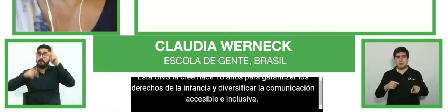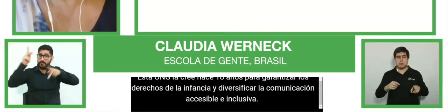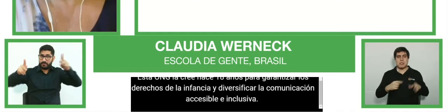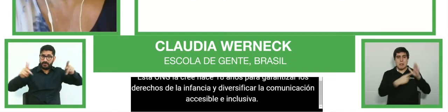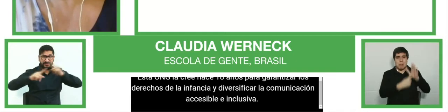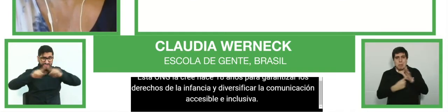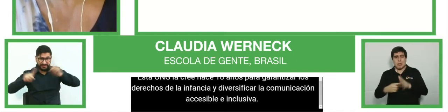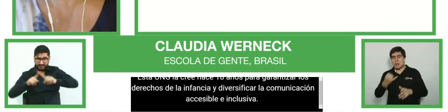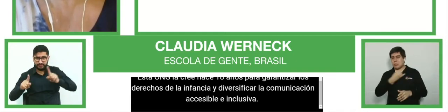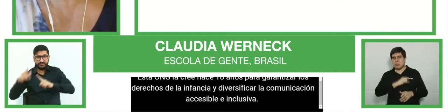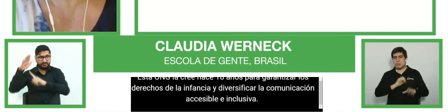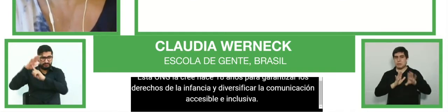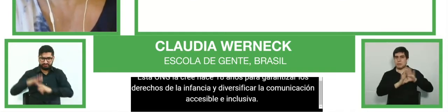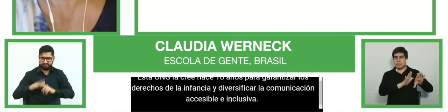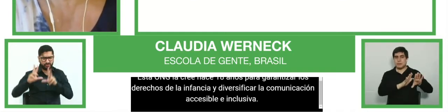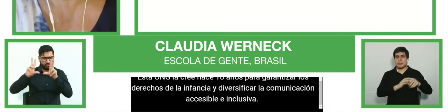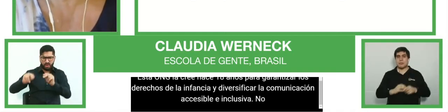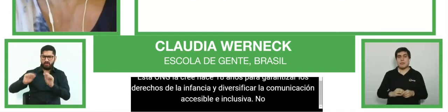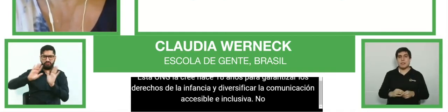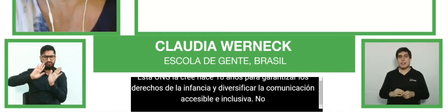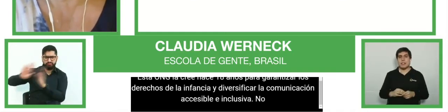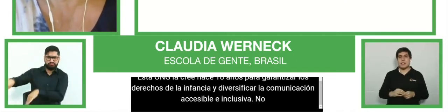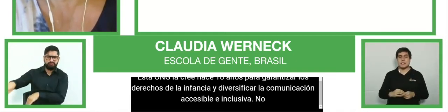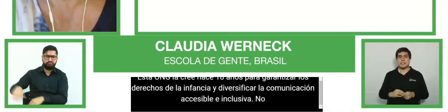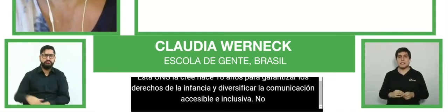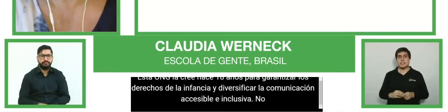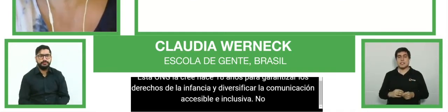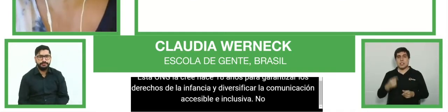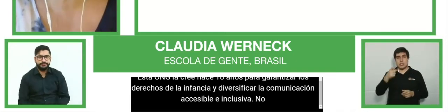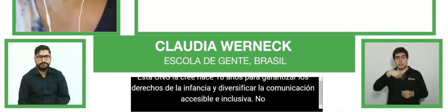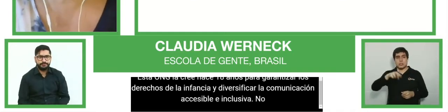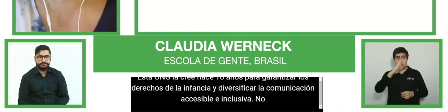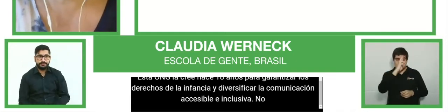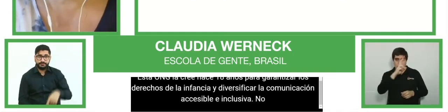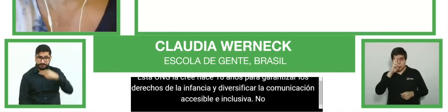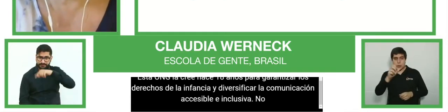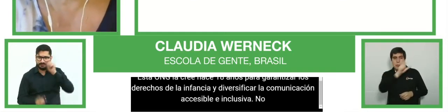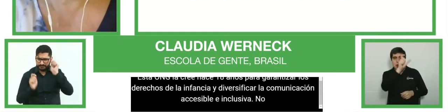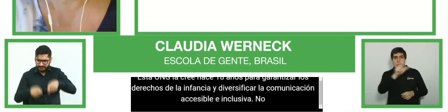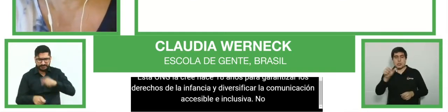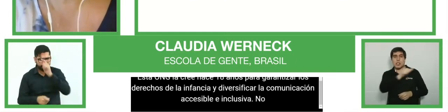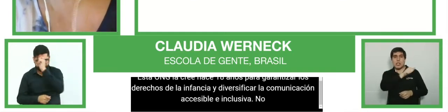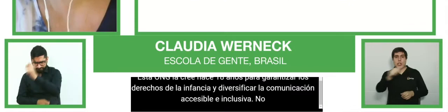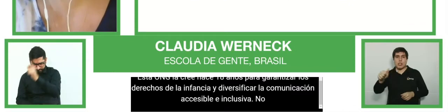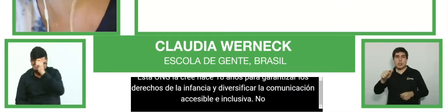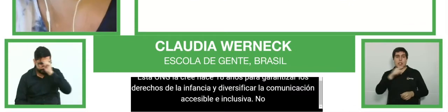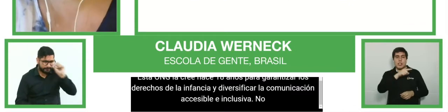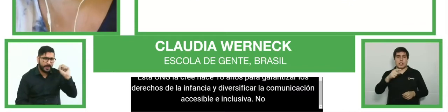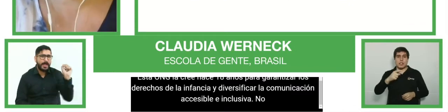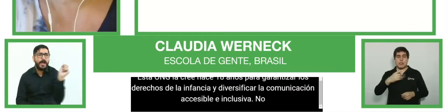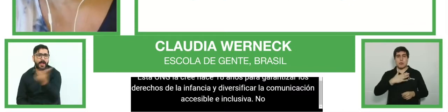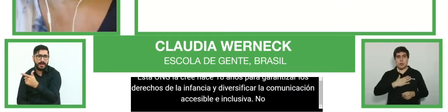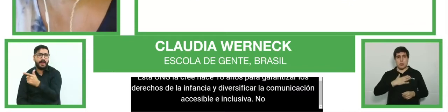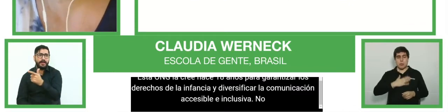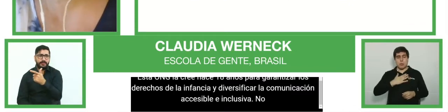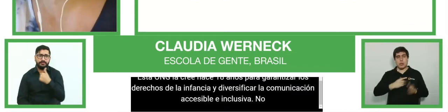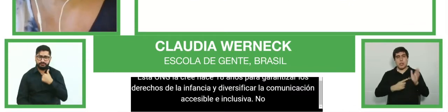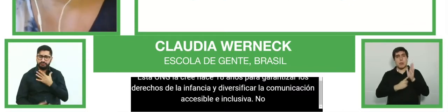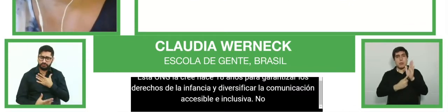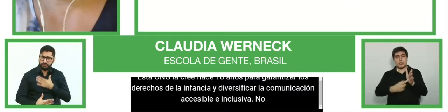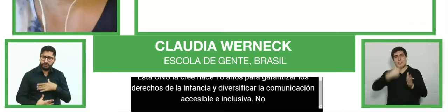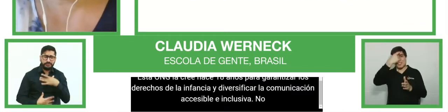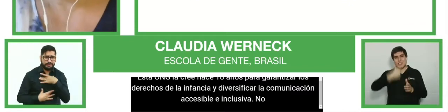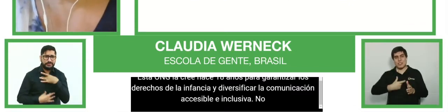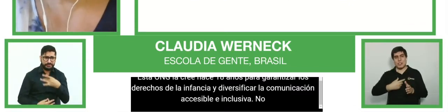los humanos expresan su humanidad. Por eso les pregunto, ¿ustedes son gente? ¿Se